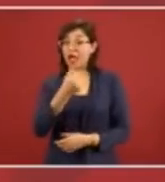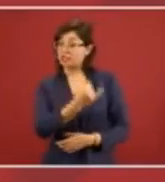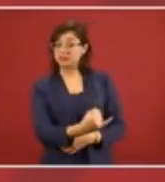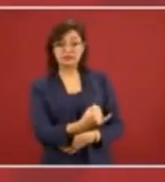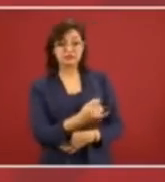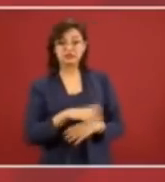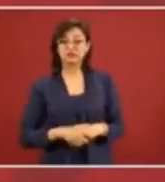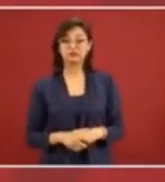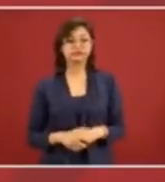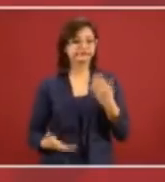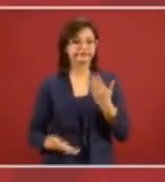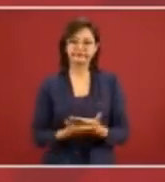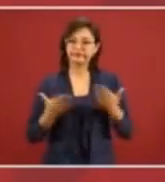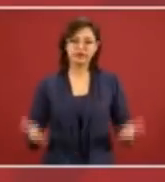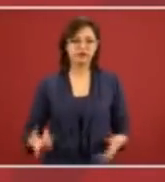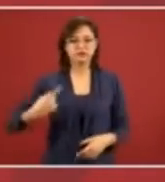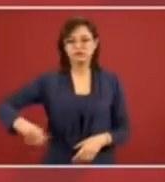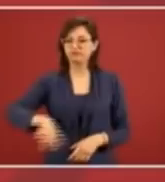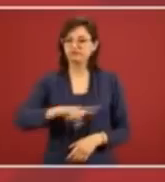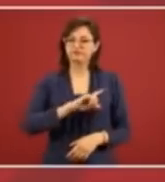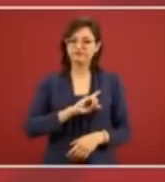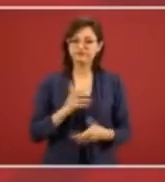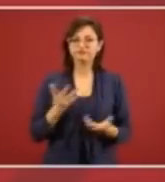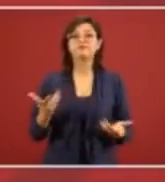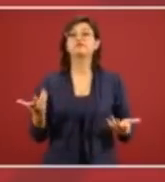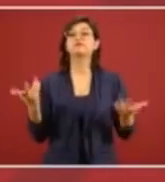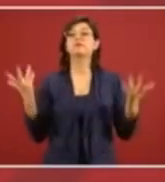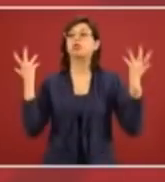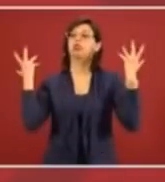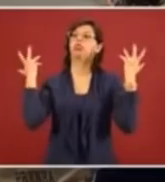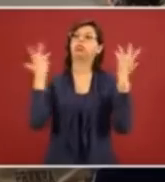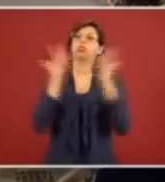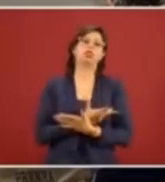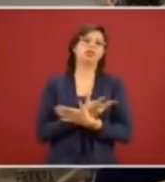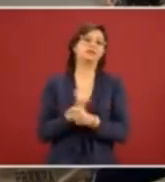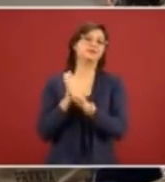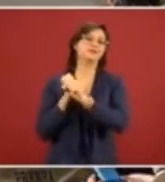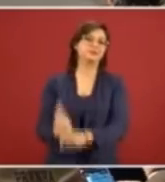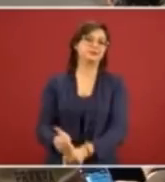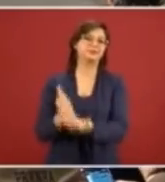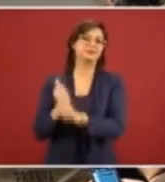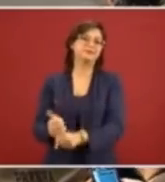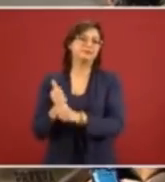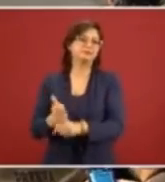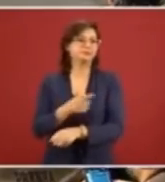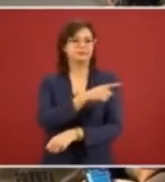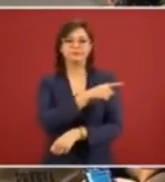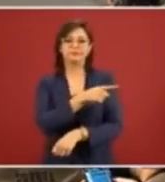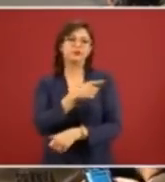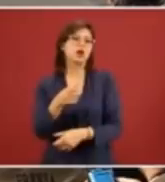Pues ahora estamos padeciendo de esa irresponsabilidad.